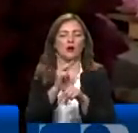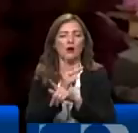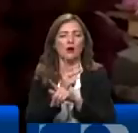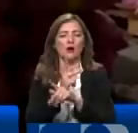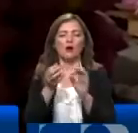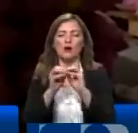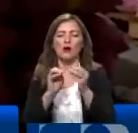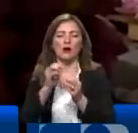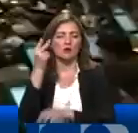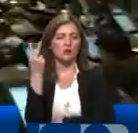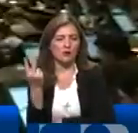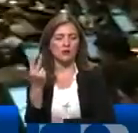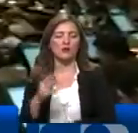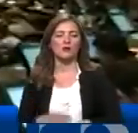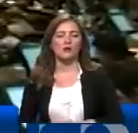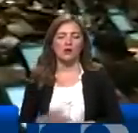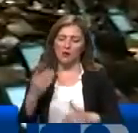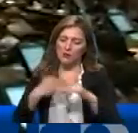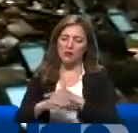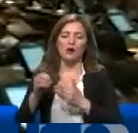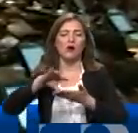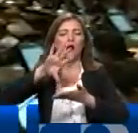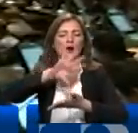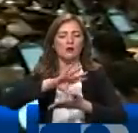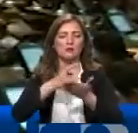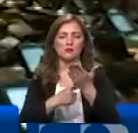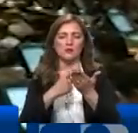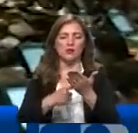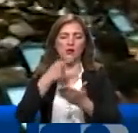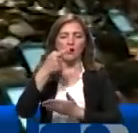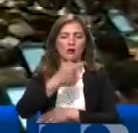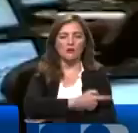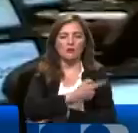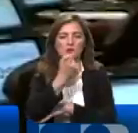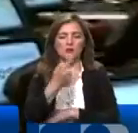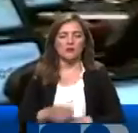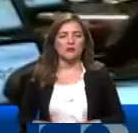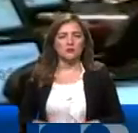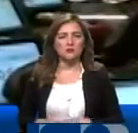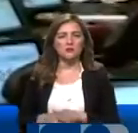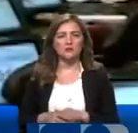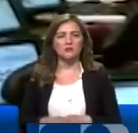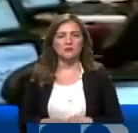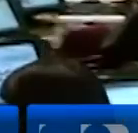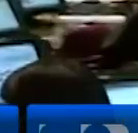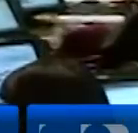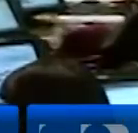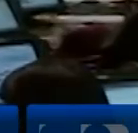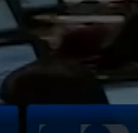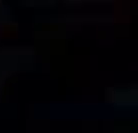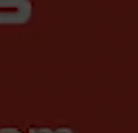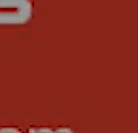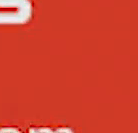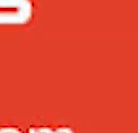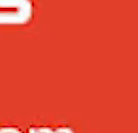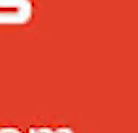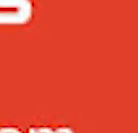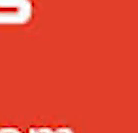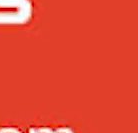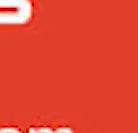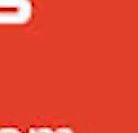versión 2 y aspira que sea enviada a la Asamblea para su análisis en los próximos días. Joana Ramos, 24 horas.